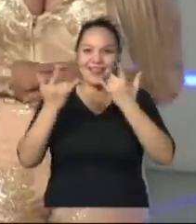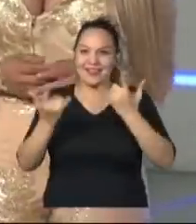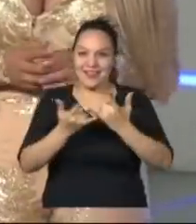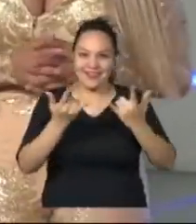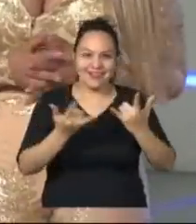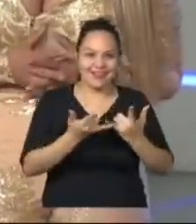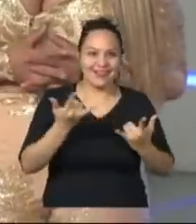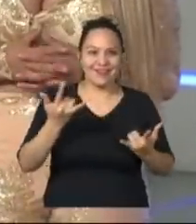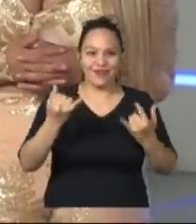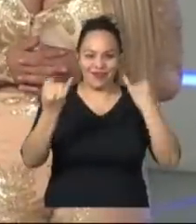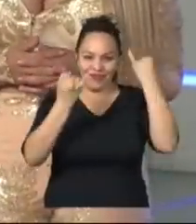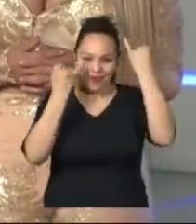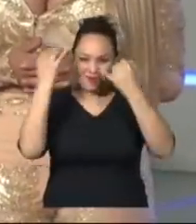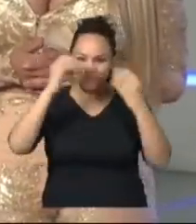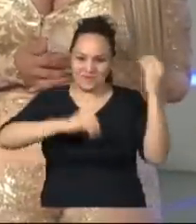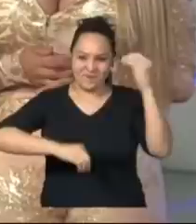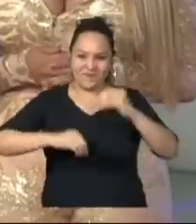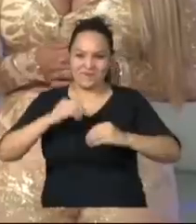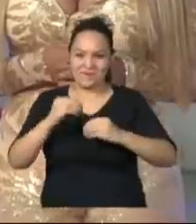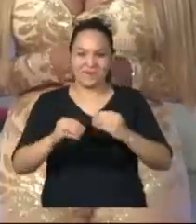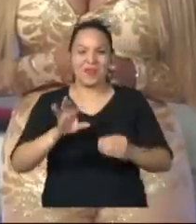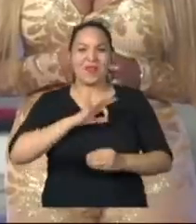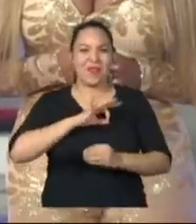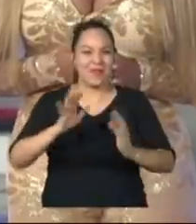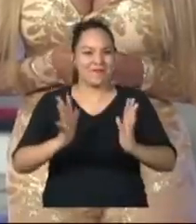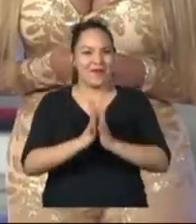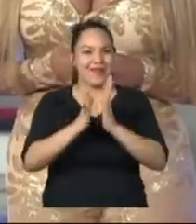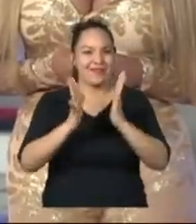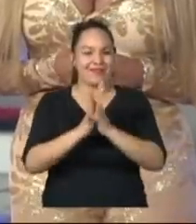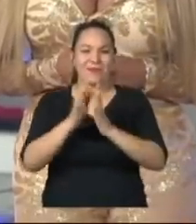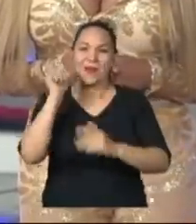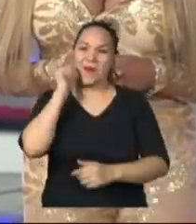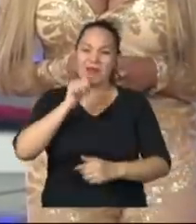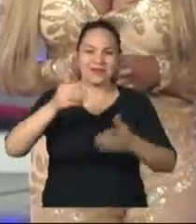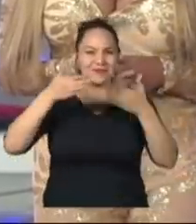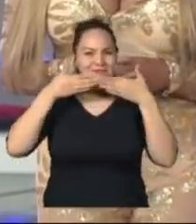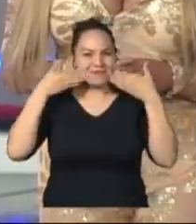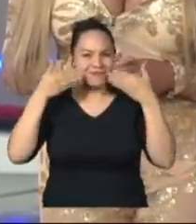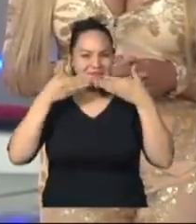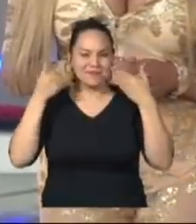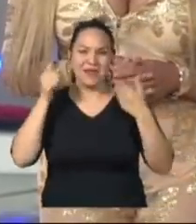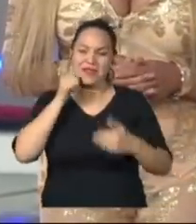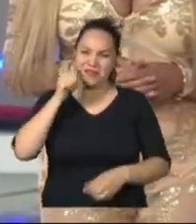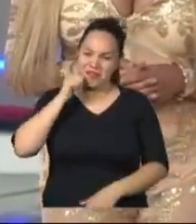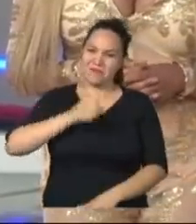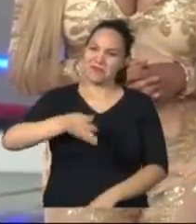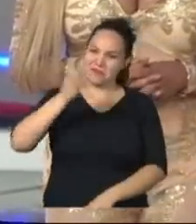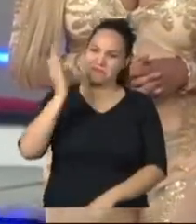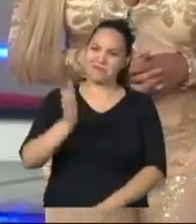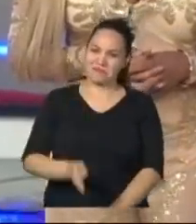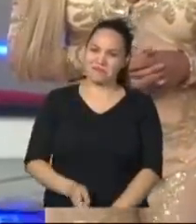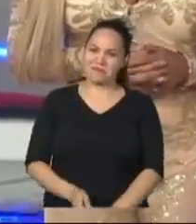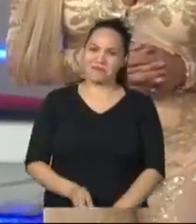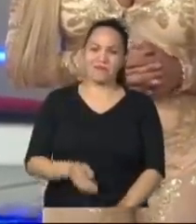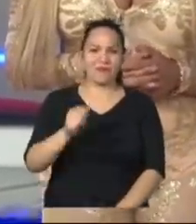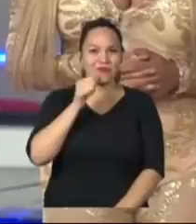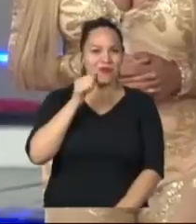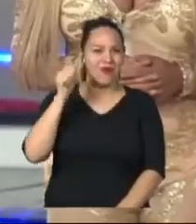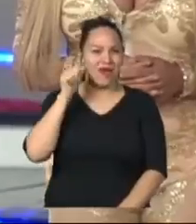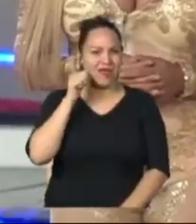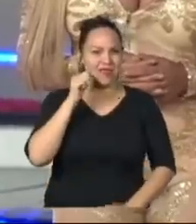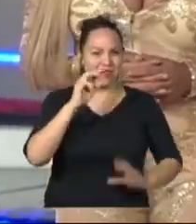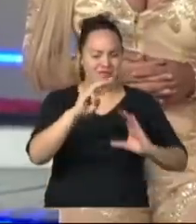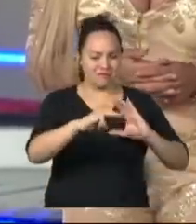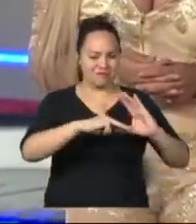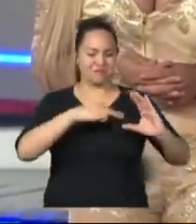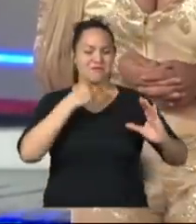historia desarrollada por nuestros productores, y siempre fue gentil y siempre estuvo dispuesta. Por eso ayer que me llega la